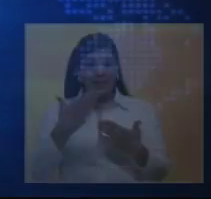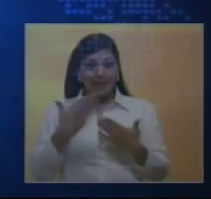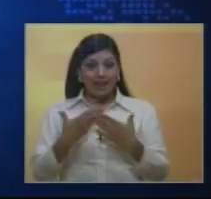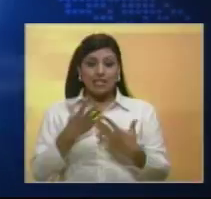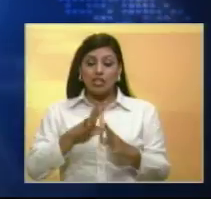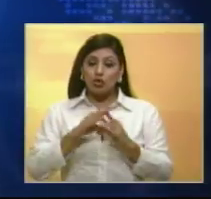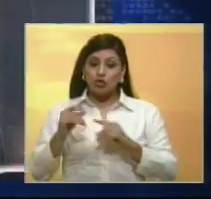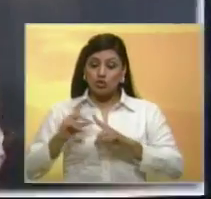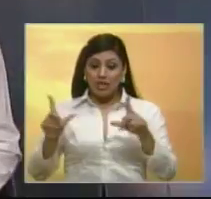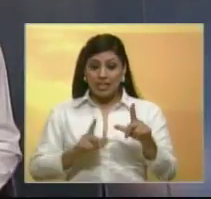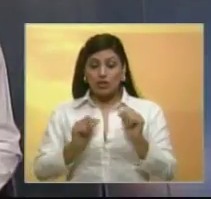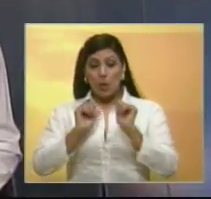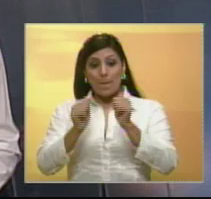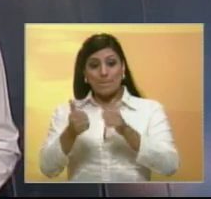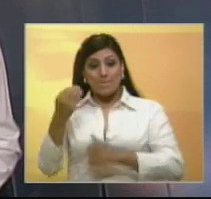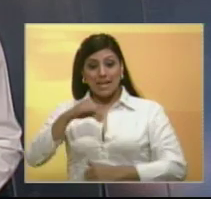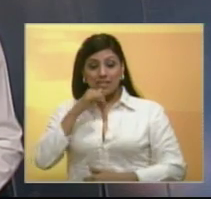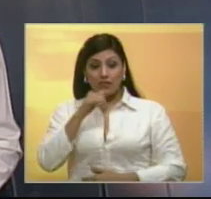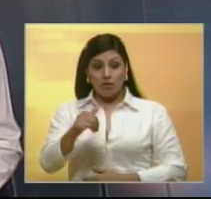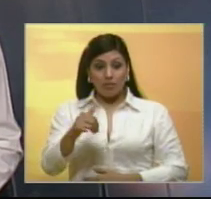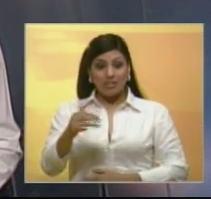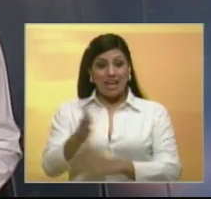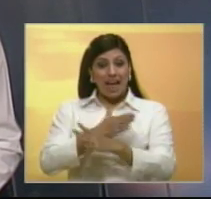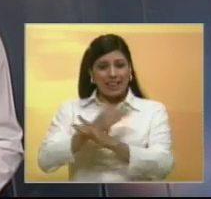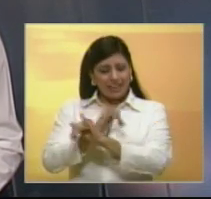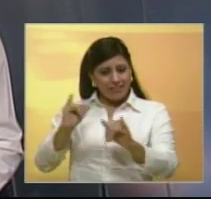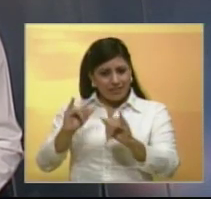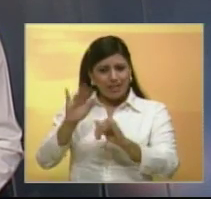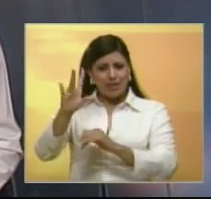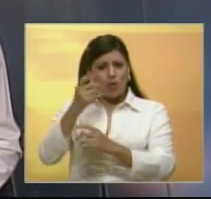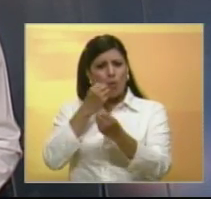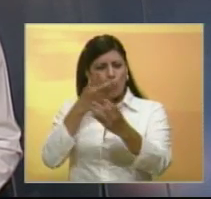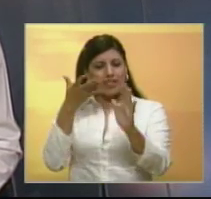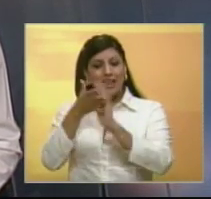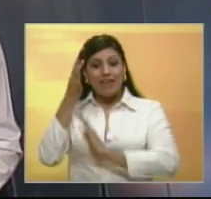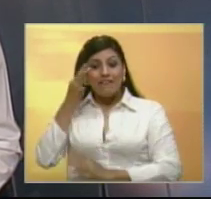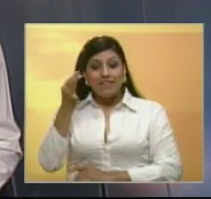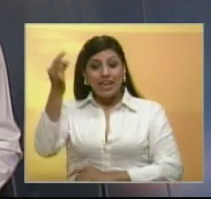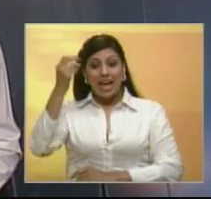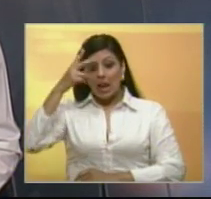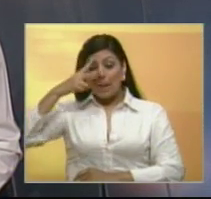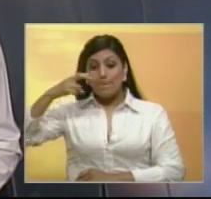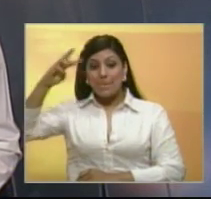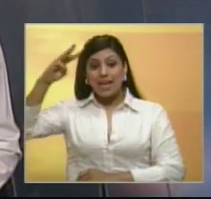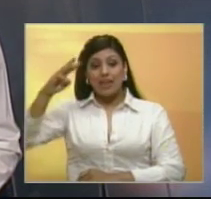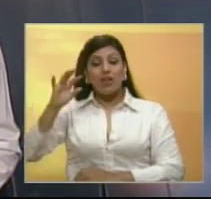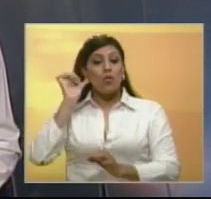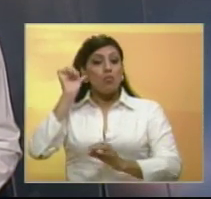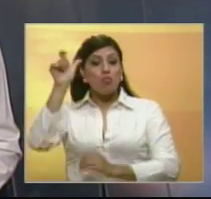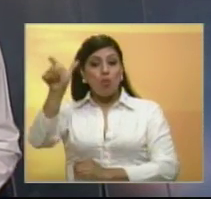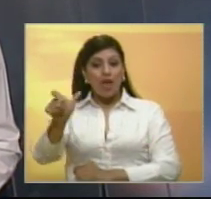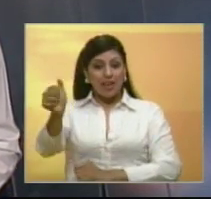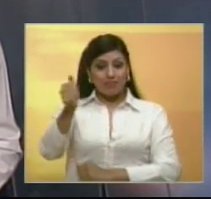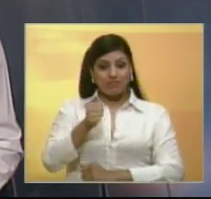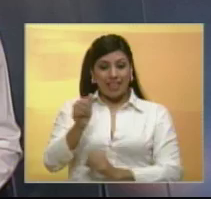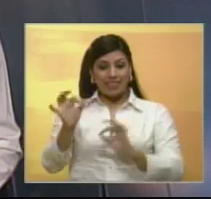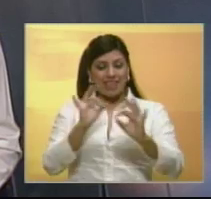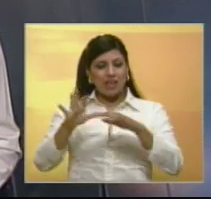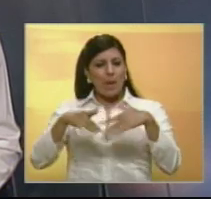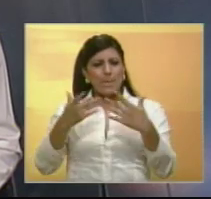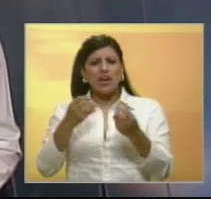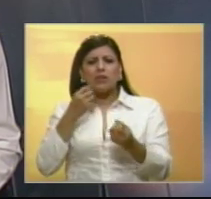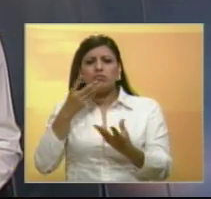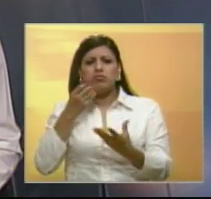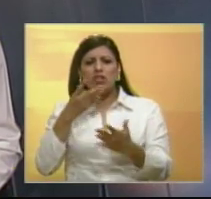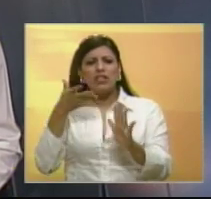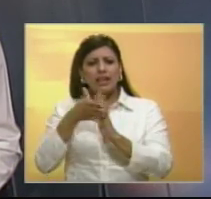Hendrina. Nosotras continuamos con más información. Antes de finalizar, les contamos que la Fiscalía de México citó a la actriz Kate del Castillo para